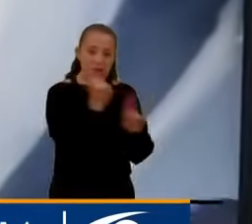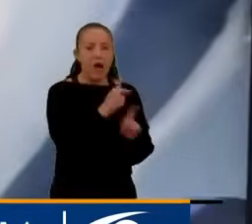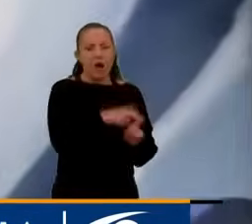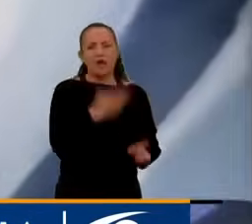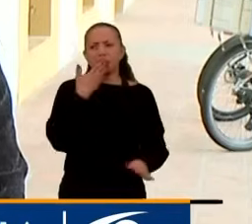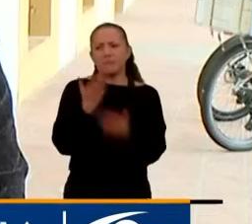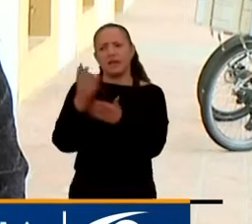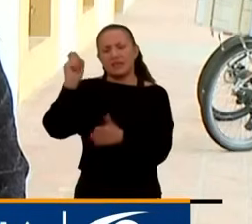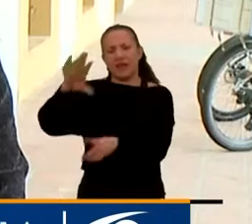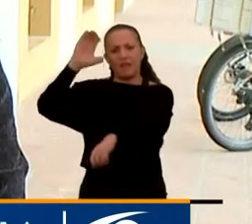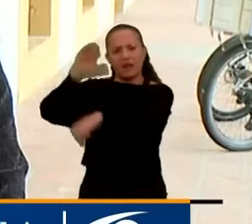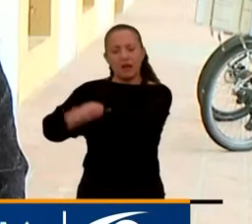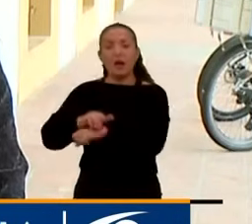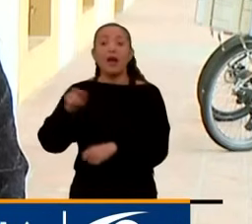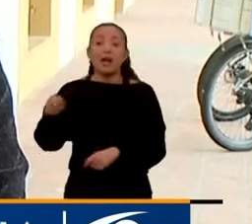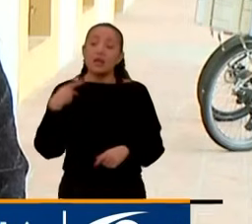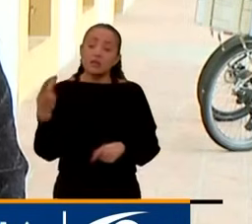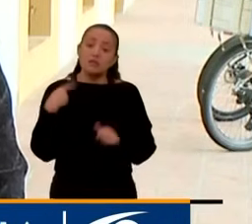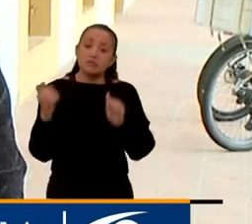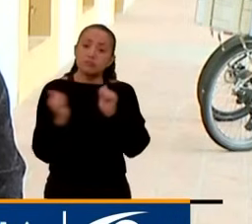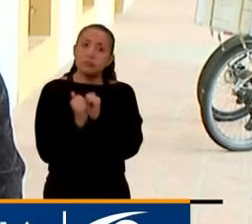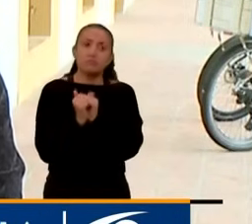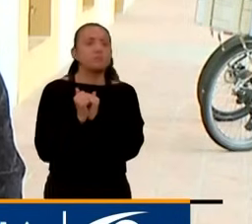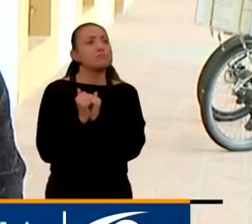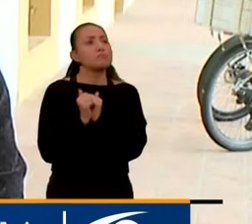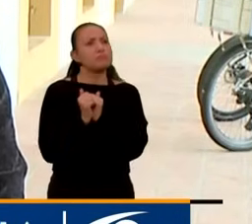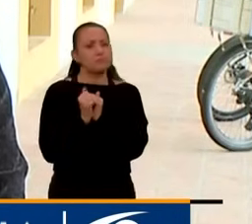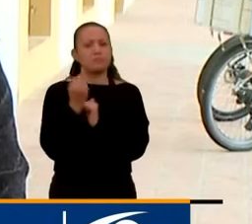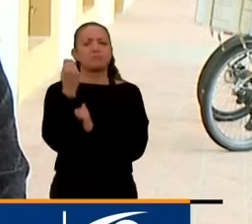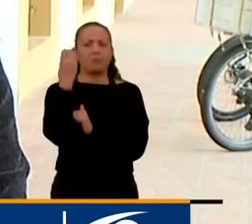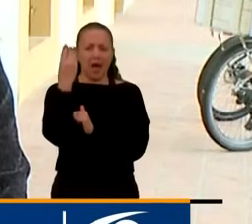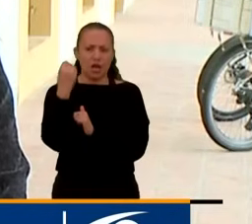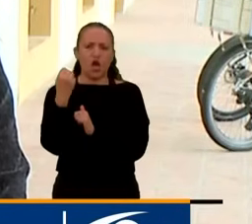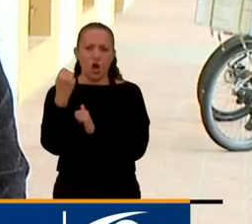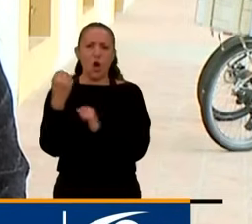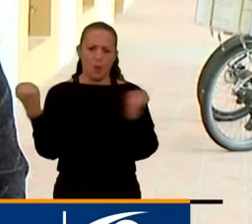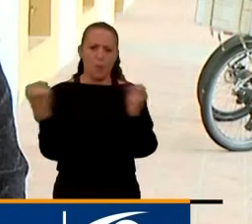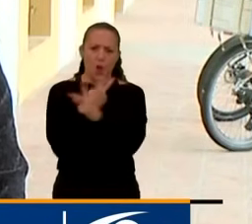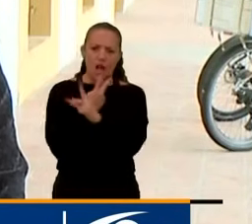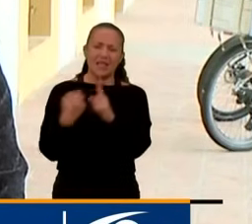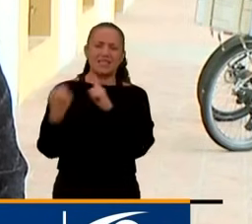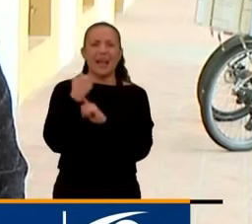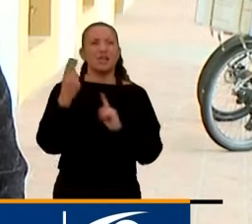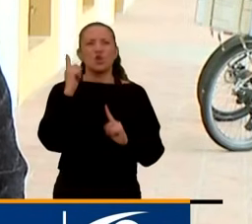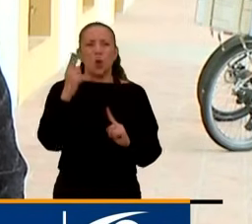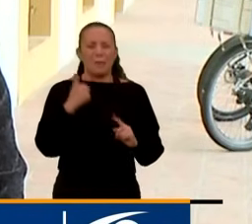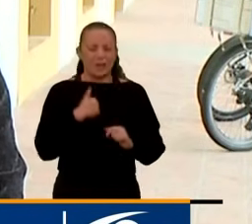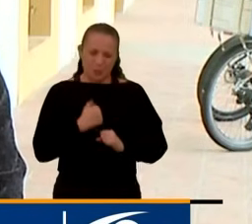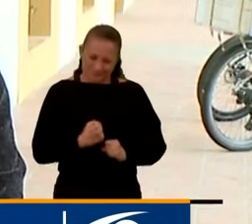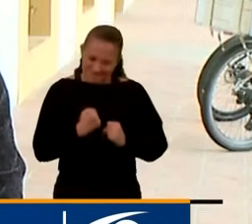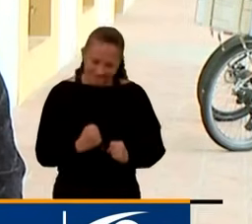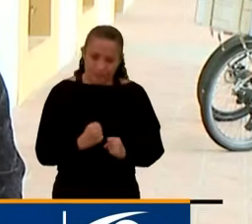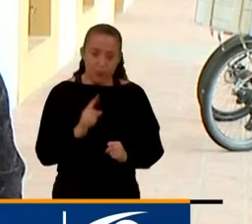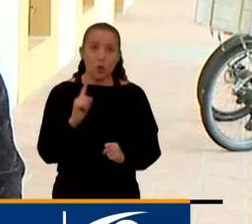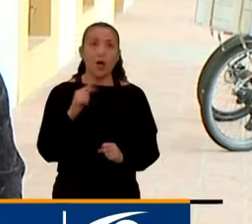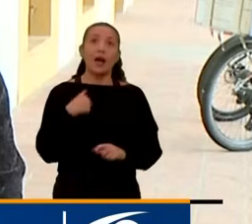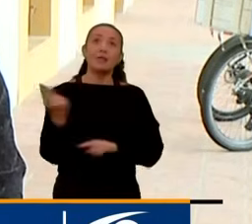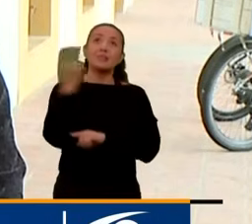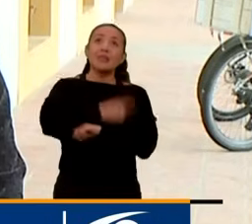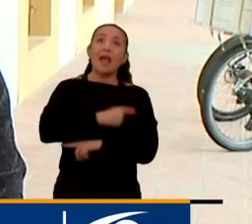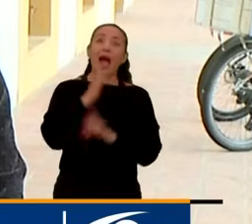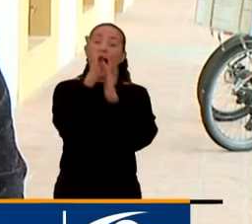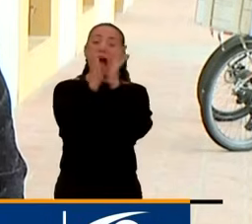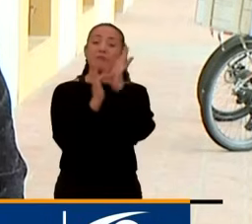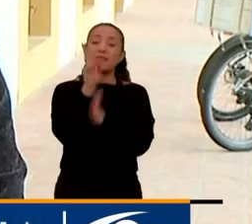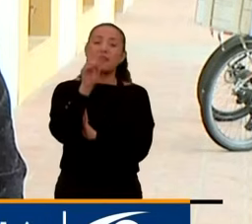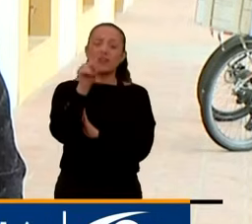al agresor. Durante la relación fueron varias violencias, pero nunca tuve el valor. Hasta el domingo 21 de abril tuve como,